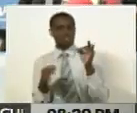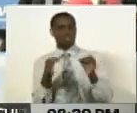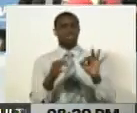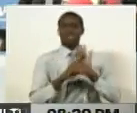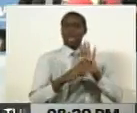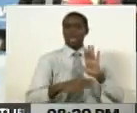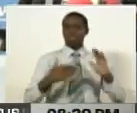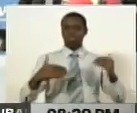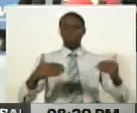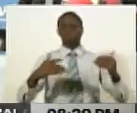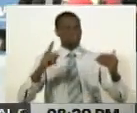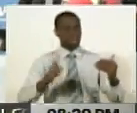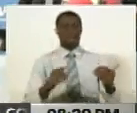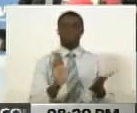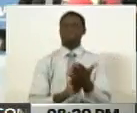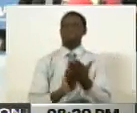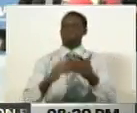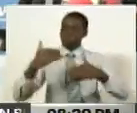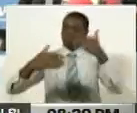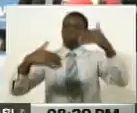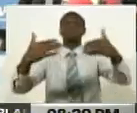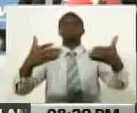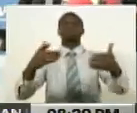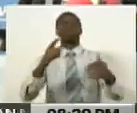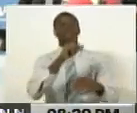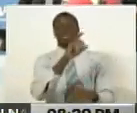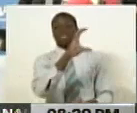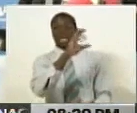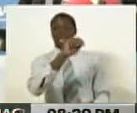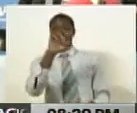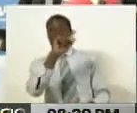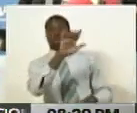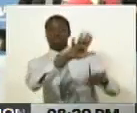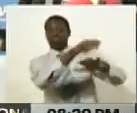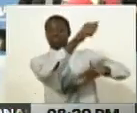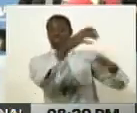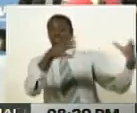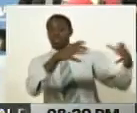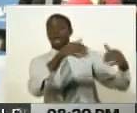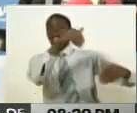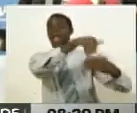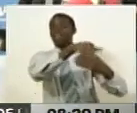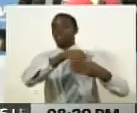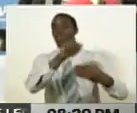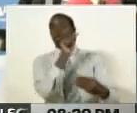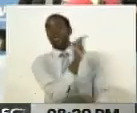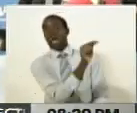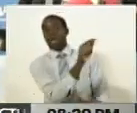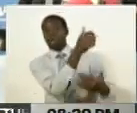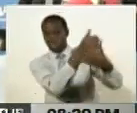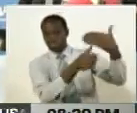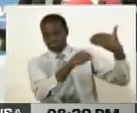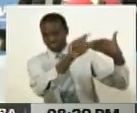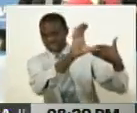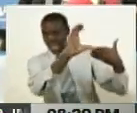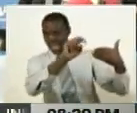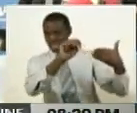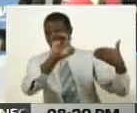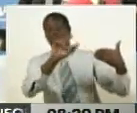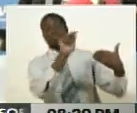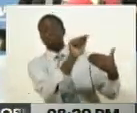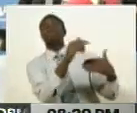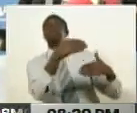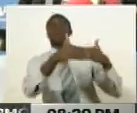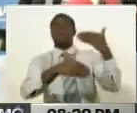reclama. Le tocará a la autoridad electoral, en este caso al poder electoral, por órgano del CNE en el debido